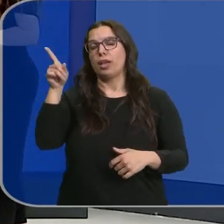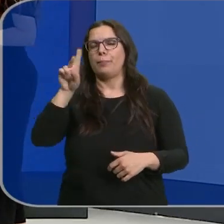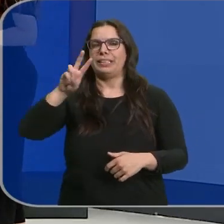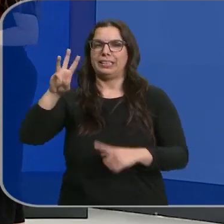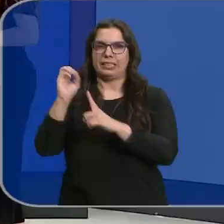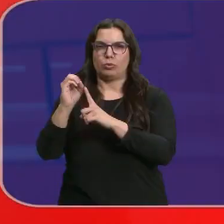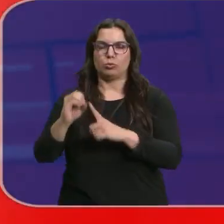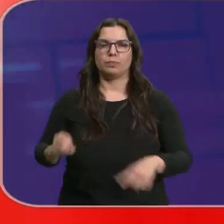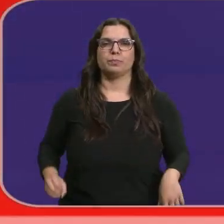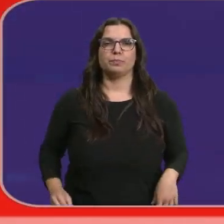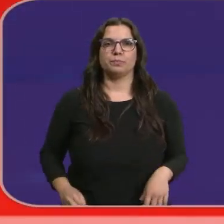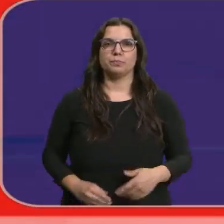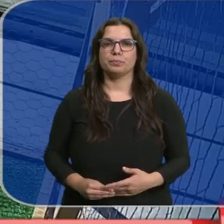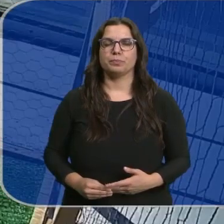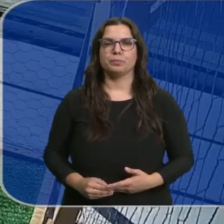Soria.